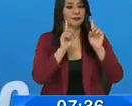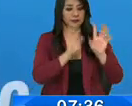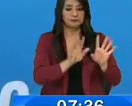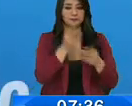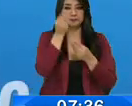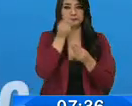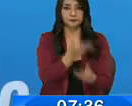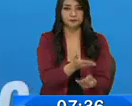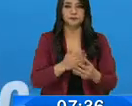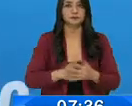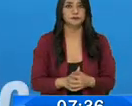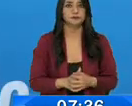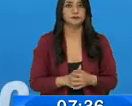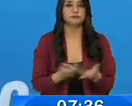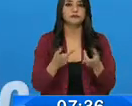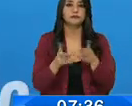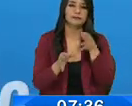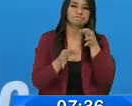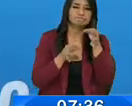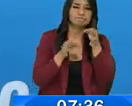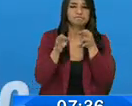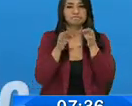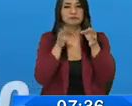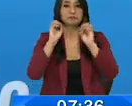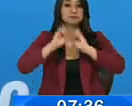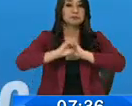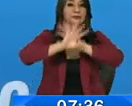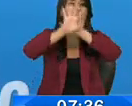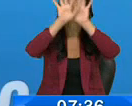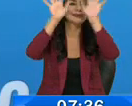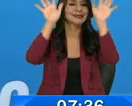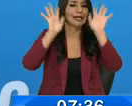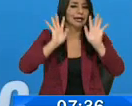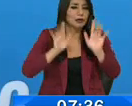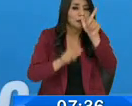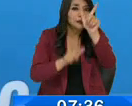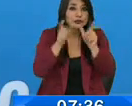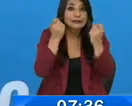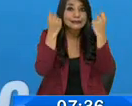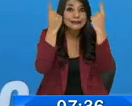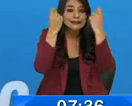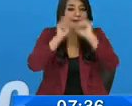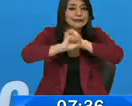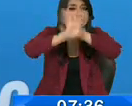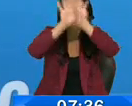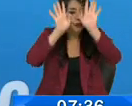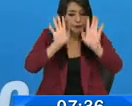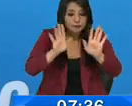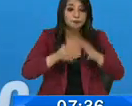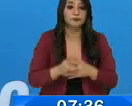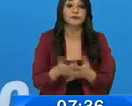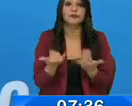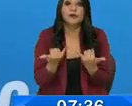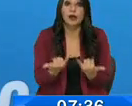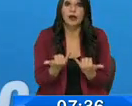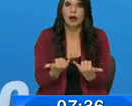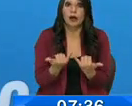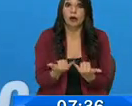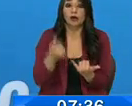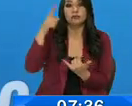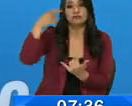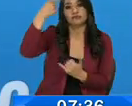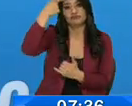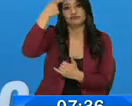comentar, Miguel, y para tal vez ser más didácticos con los ciudadanos que nos escuchan, este momento el Ejecutivo